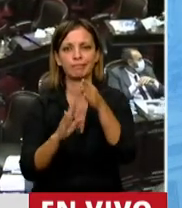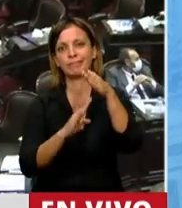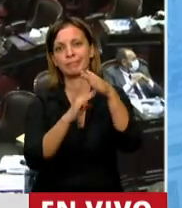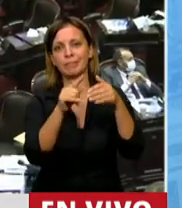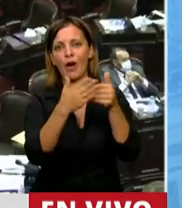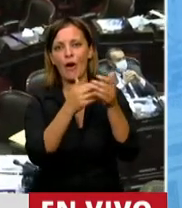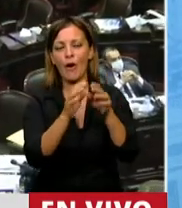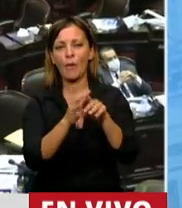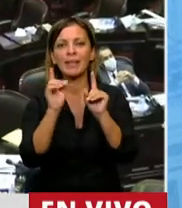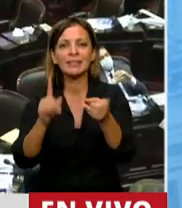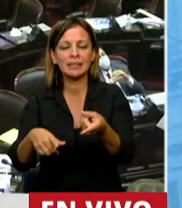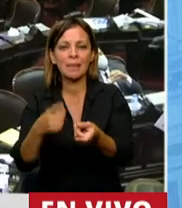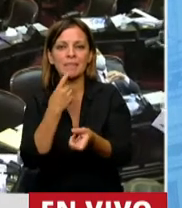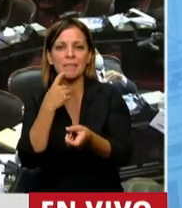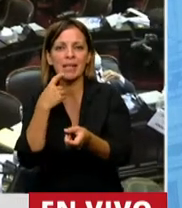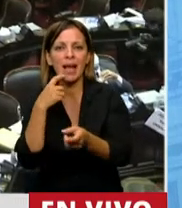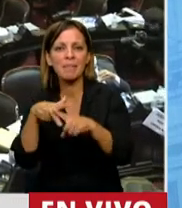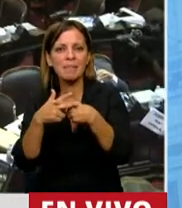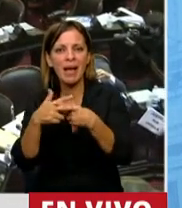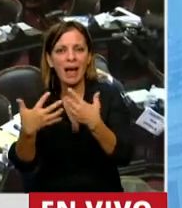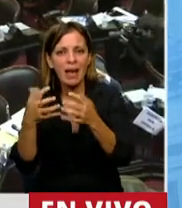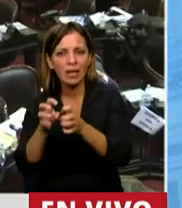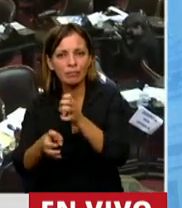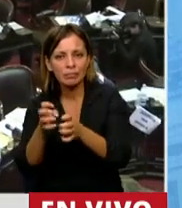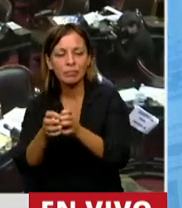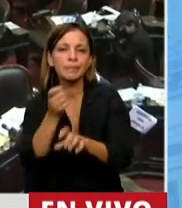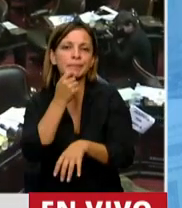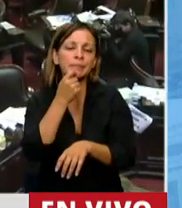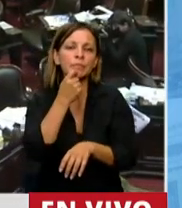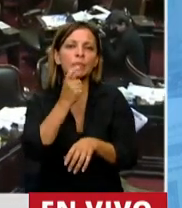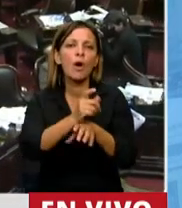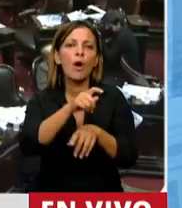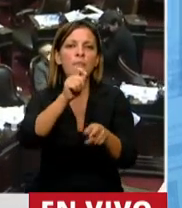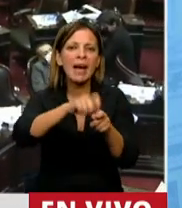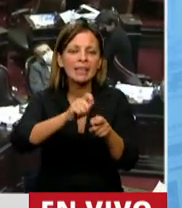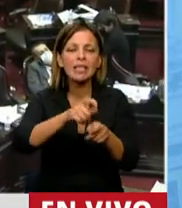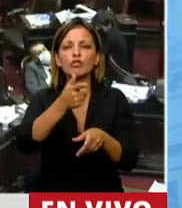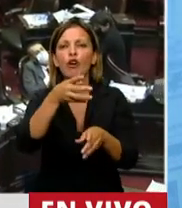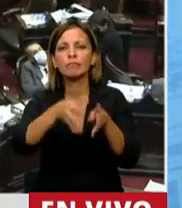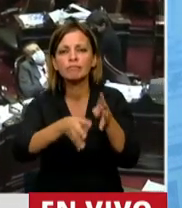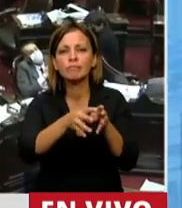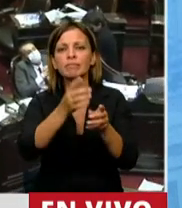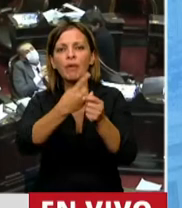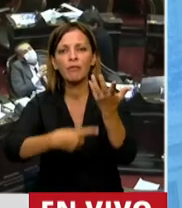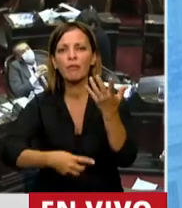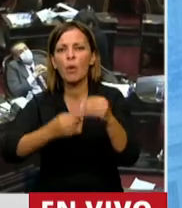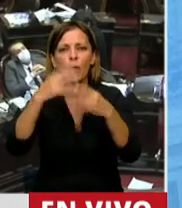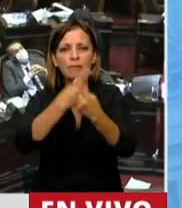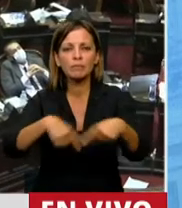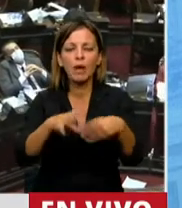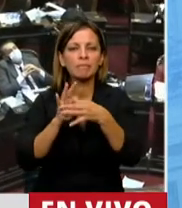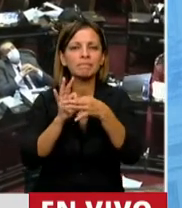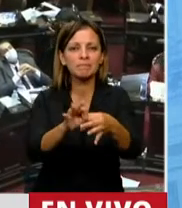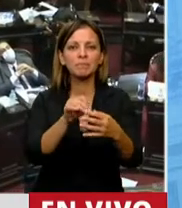ver con todo el metal mecánica. Hay que pensar que solamente desde el martillo neumático a cualquier herramienta tiene que ver con todo lo que tiene